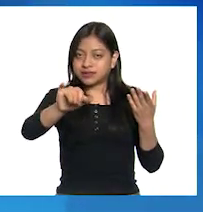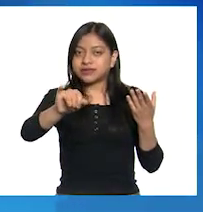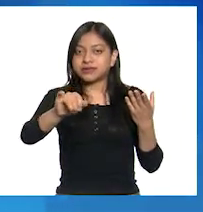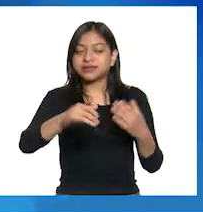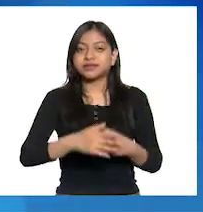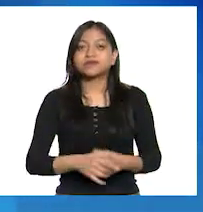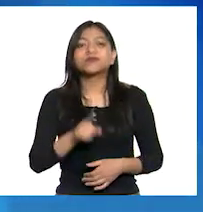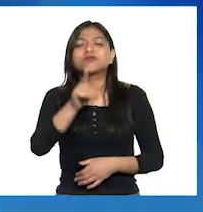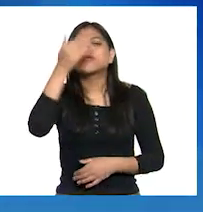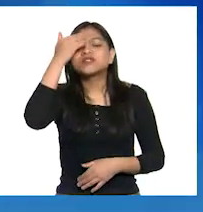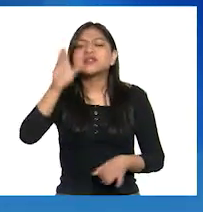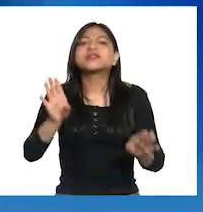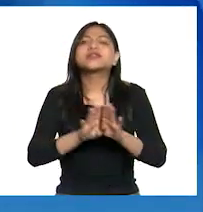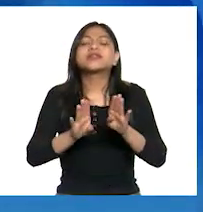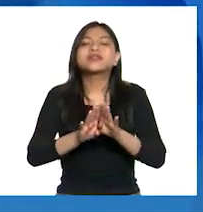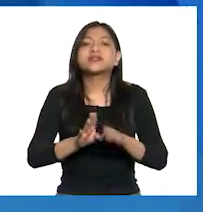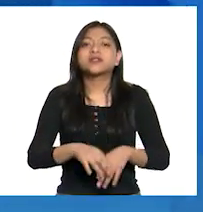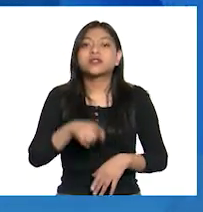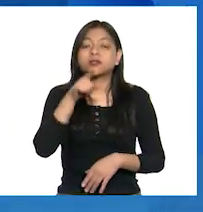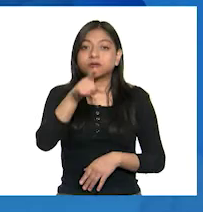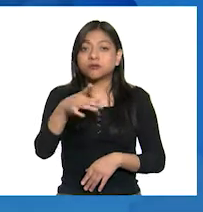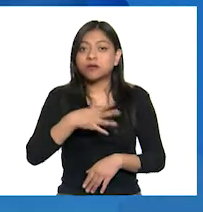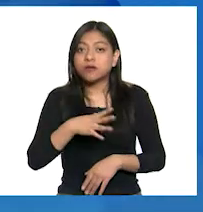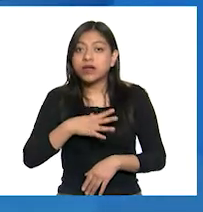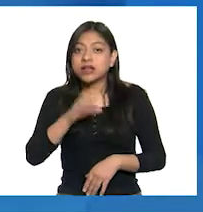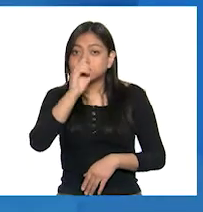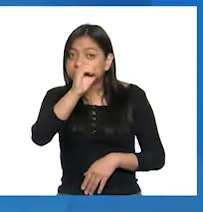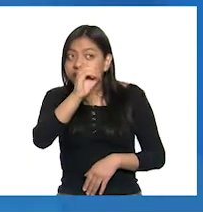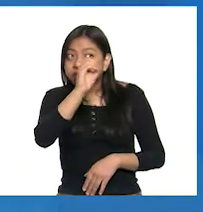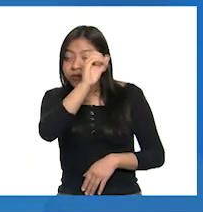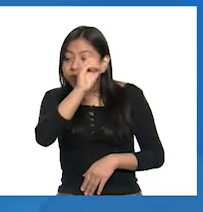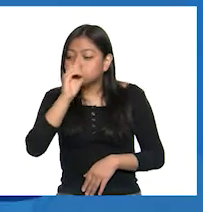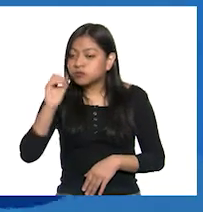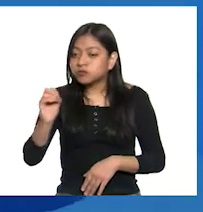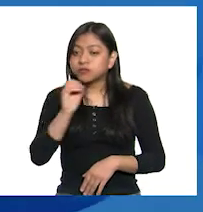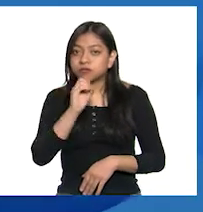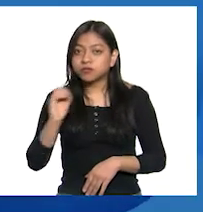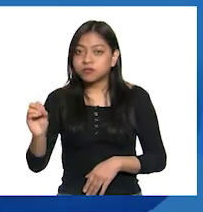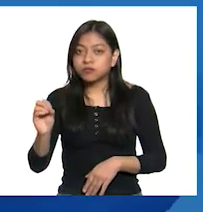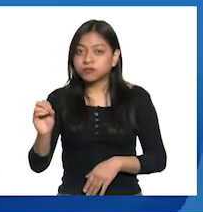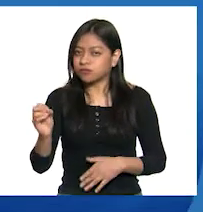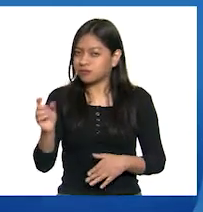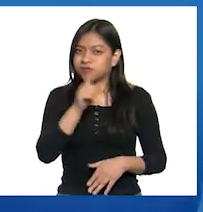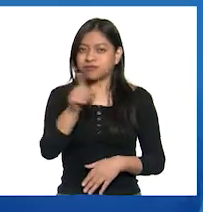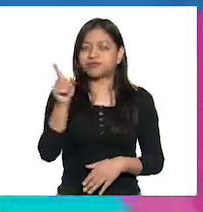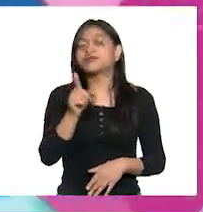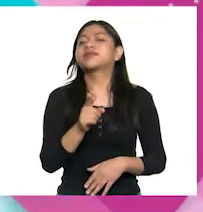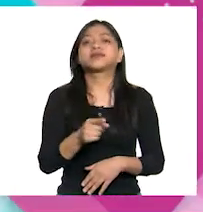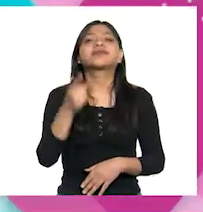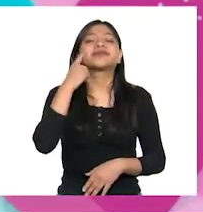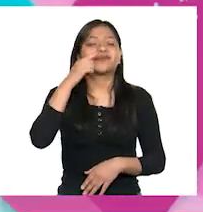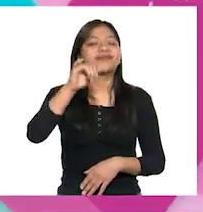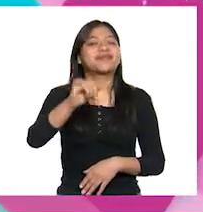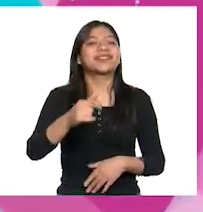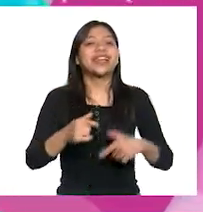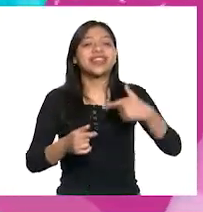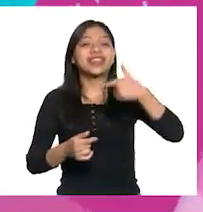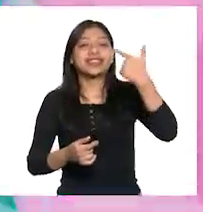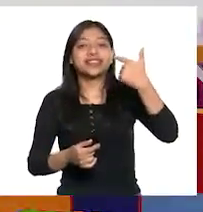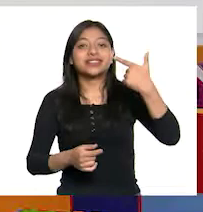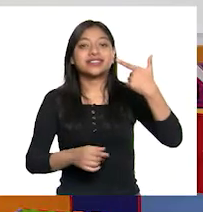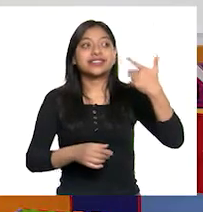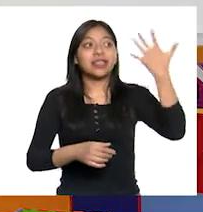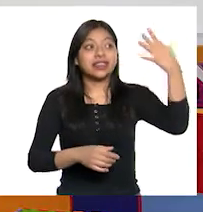¿Cómo lo realizaste? ¿Usaste el truco del cero? Ah, mira, ¿te acuerdas del inteligente truco del cero? Sí. A 12 le agregamos el 0 del 10 y